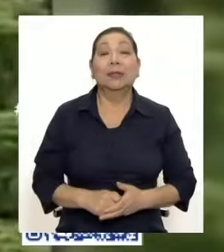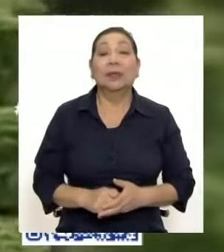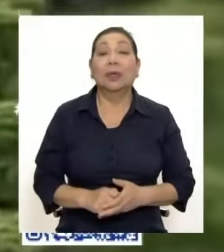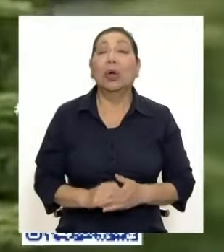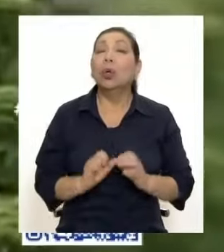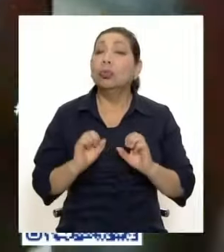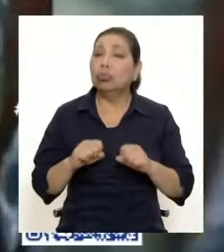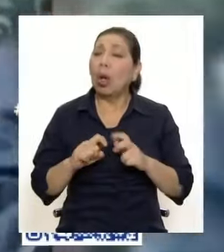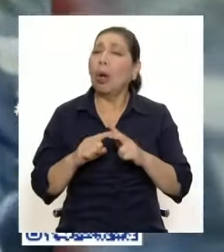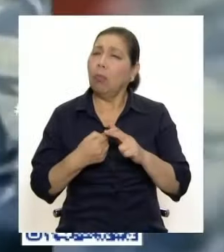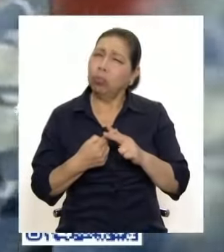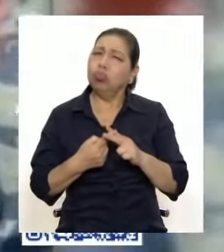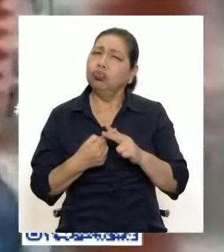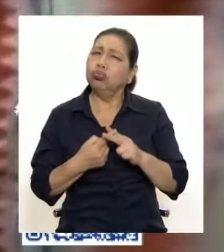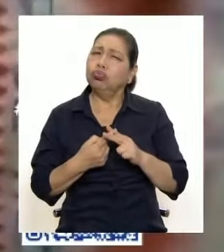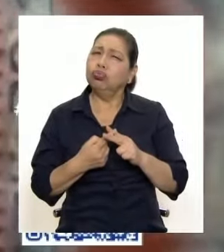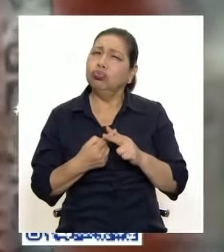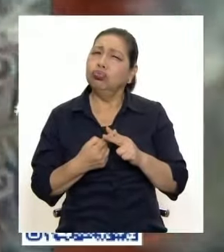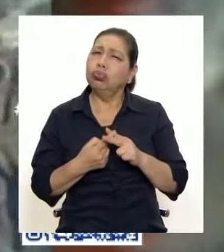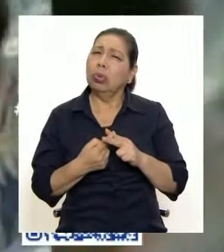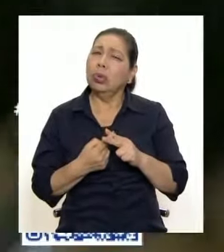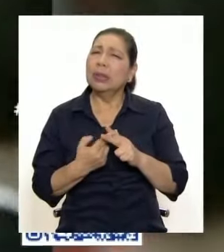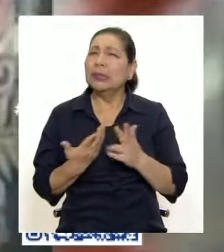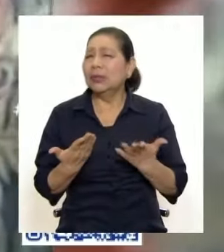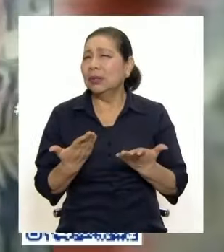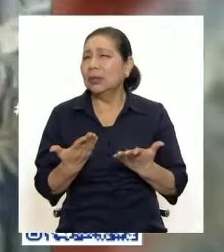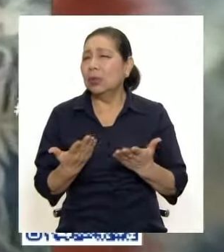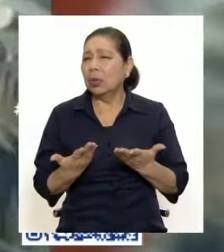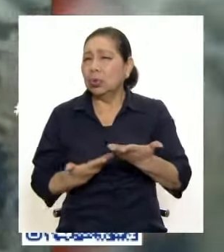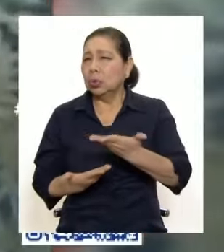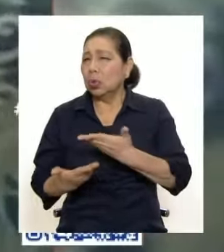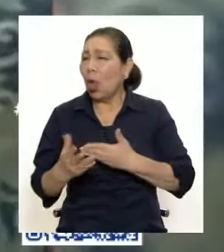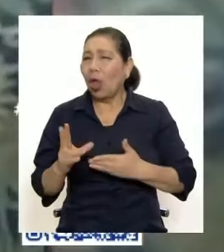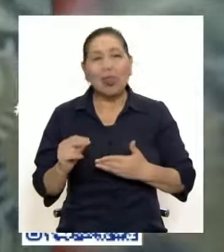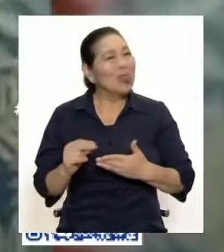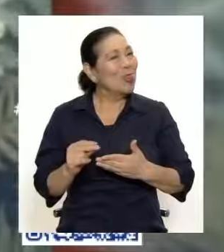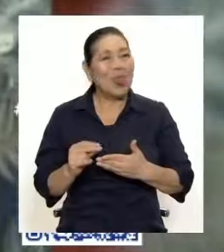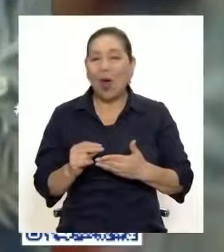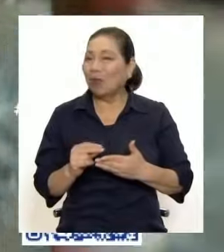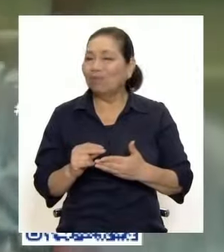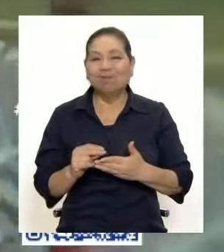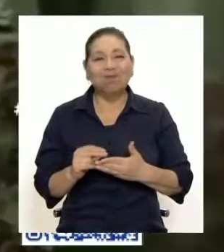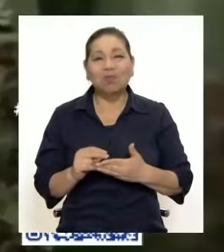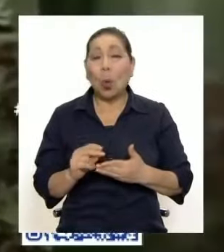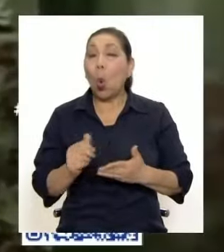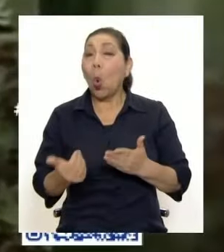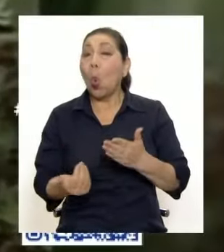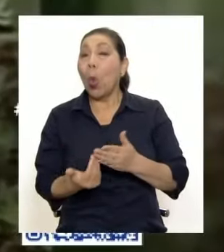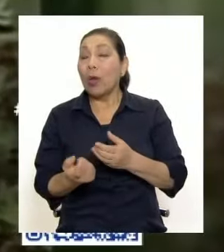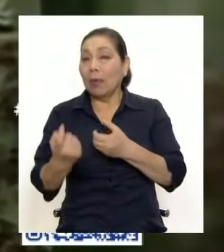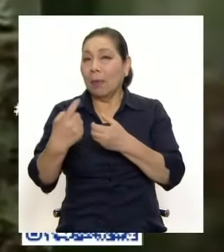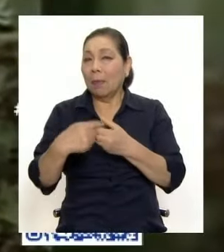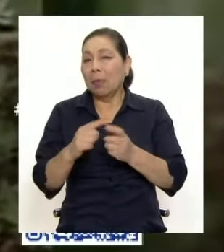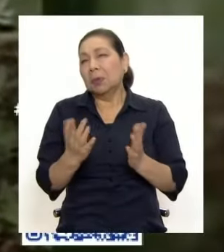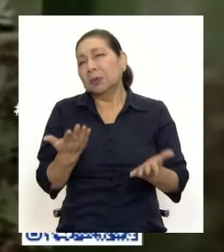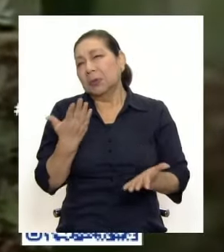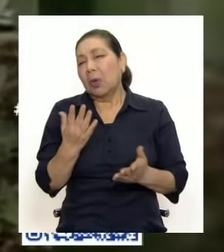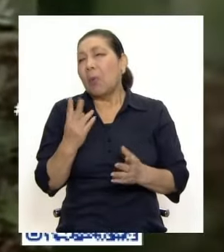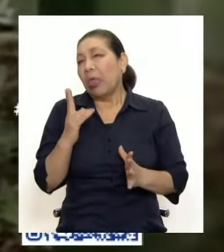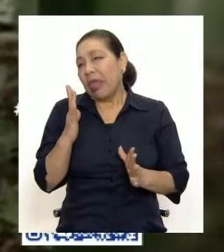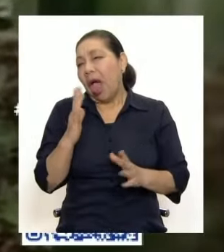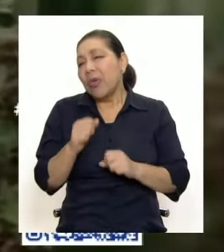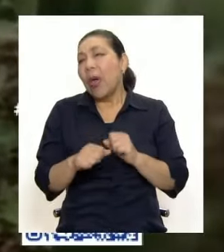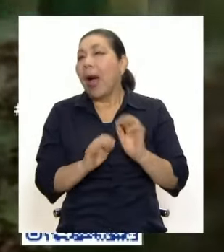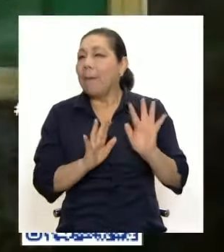se comenzó una moratoria de 10 años Es decir se convino que no se iban a admitir nuevos miembros por una